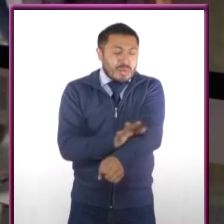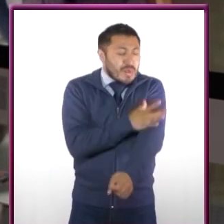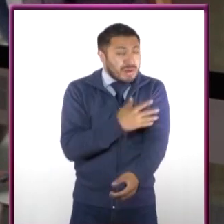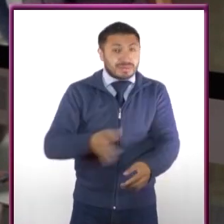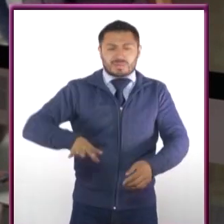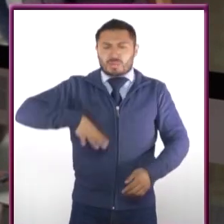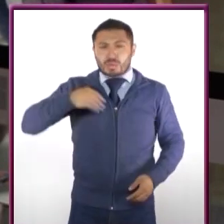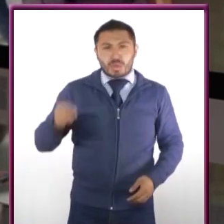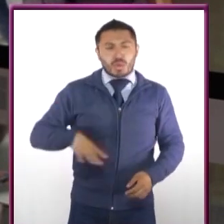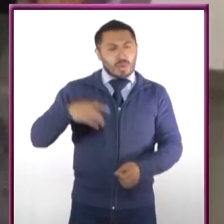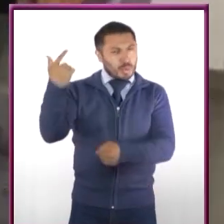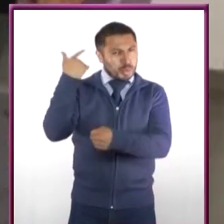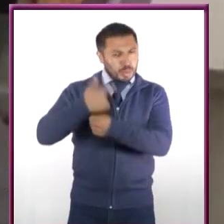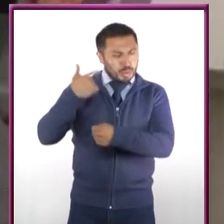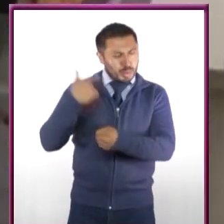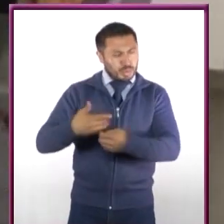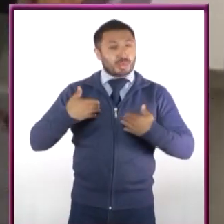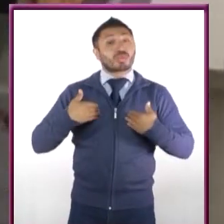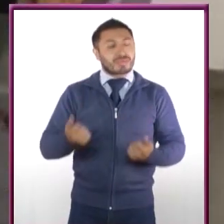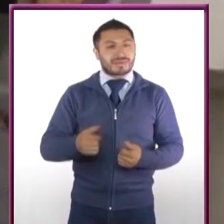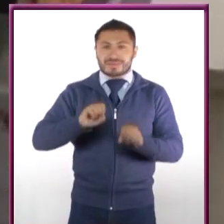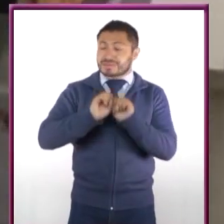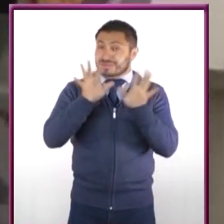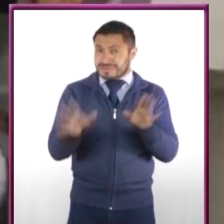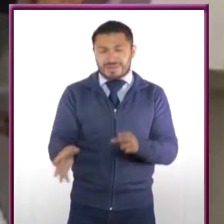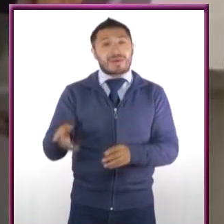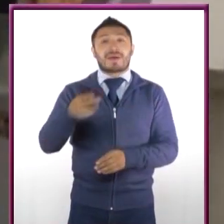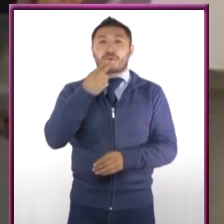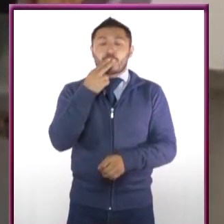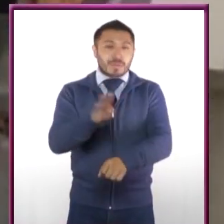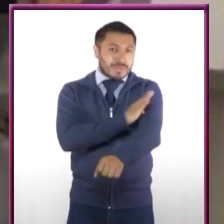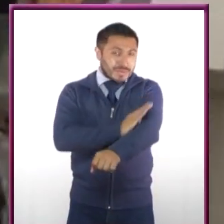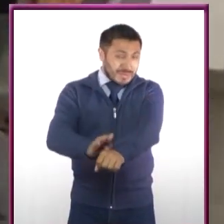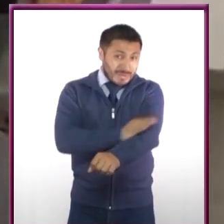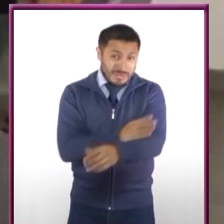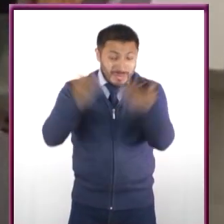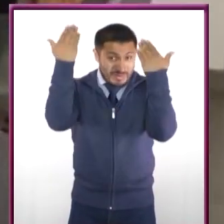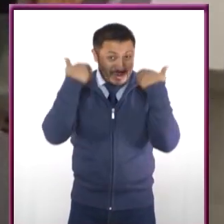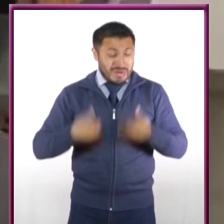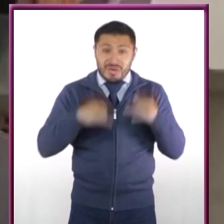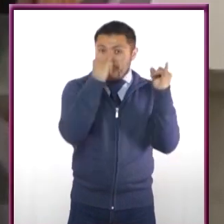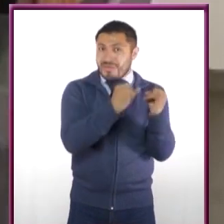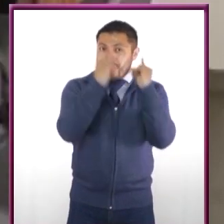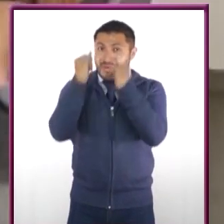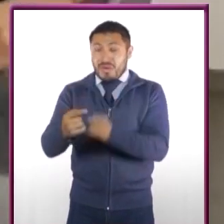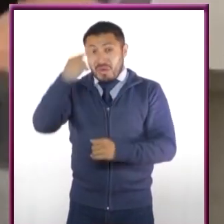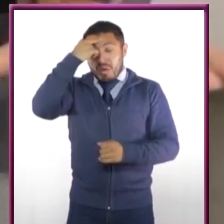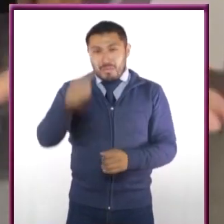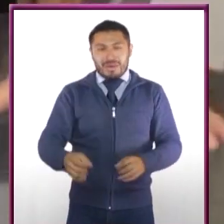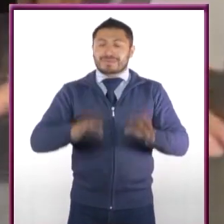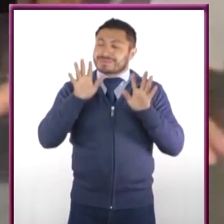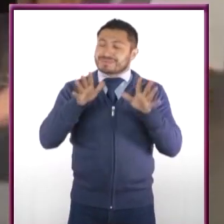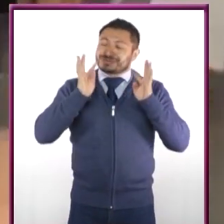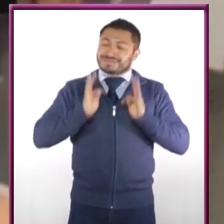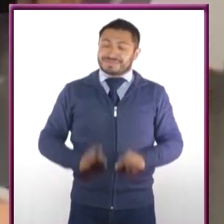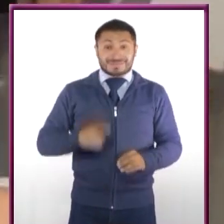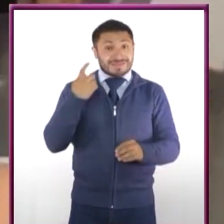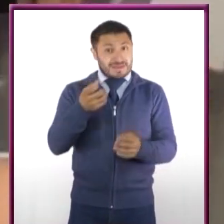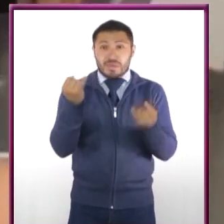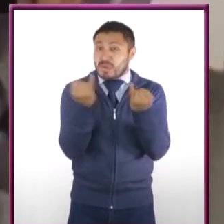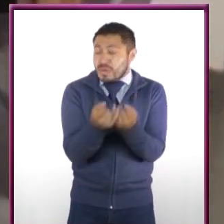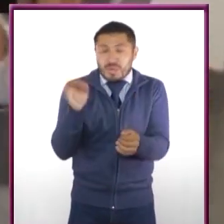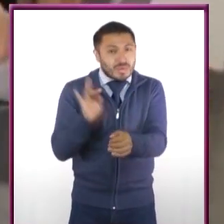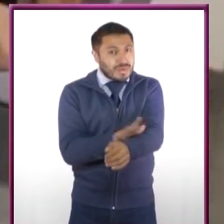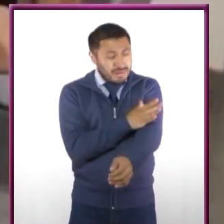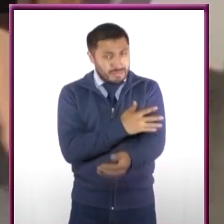por identificarlas, podremos manejarlas a nuestro favor para poder vivir más tranquilos, que es otra emoción,